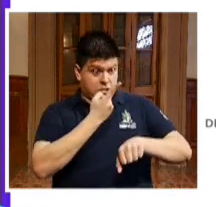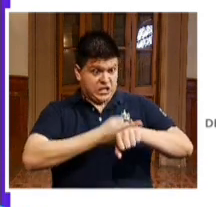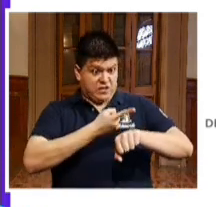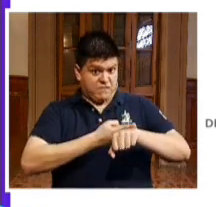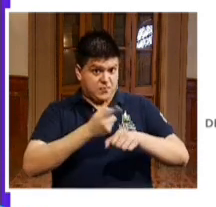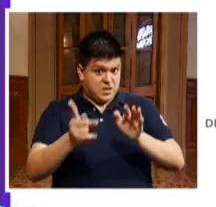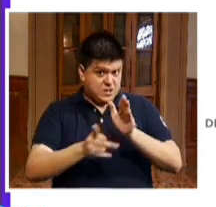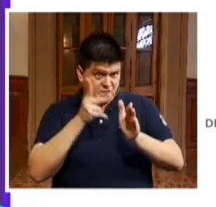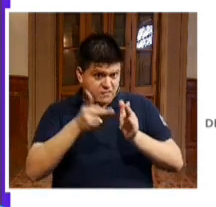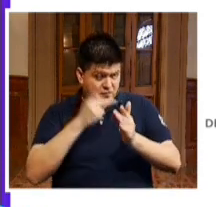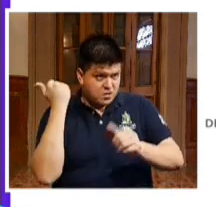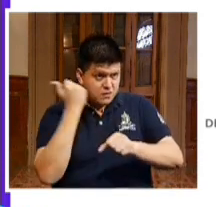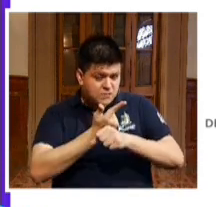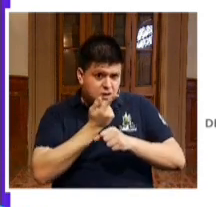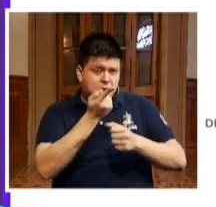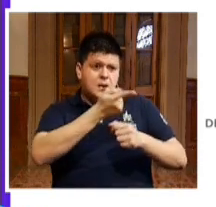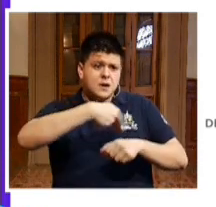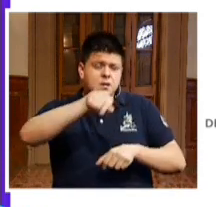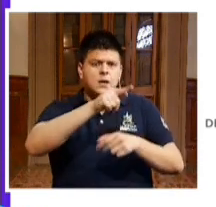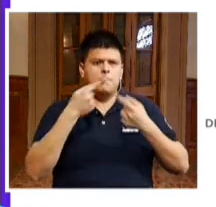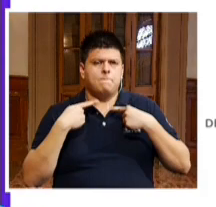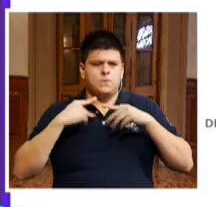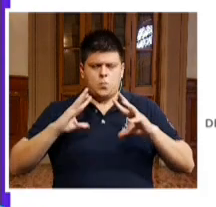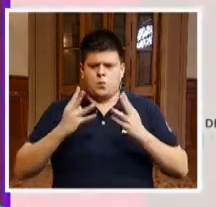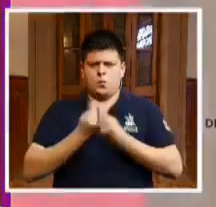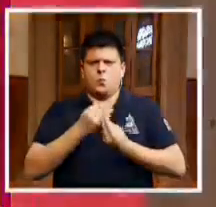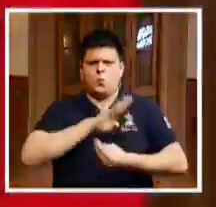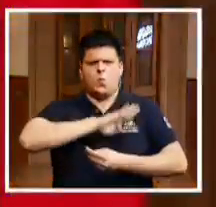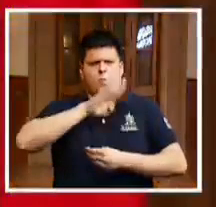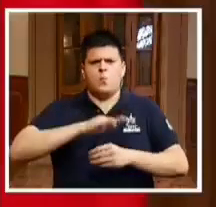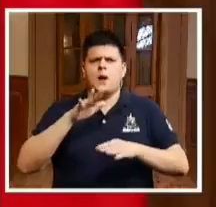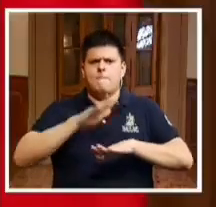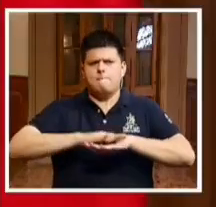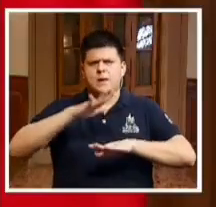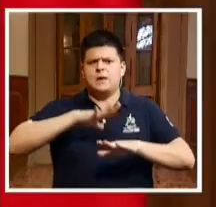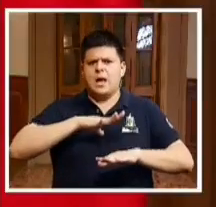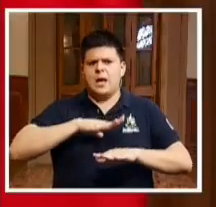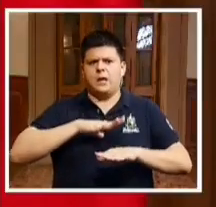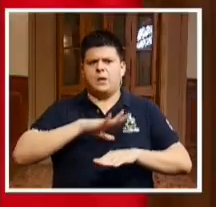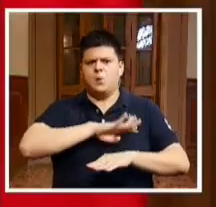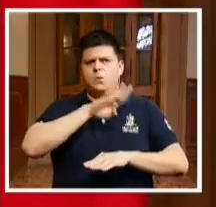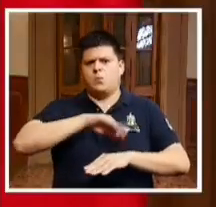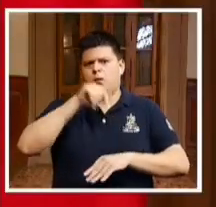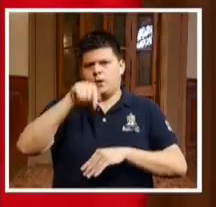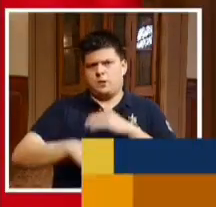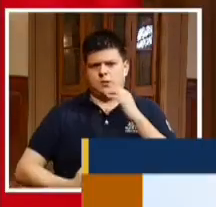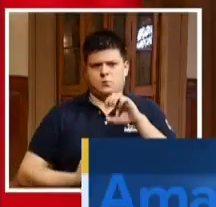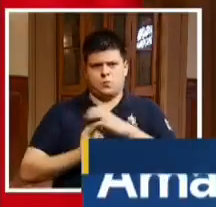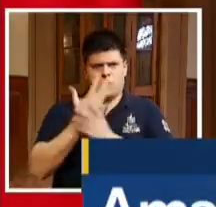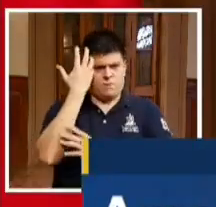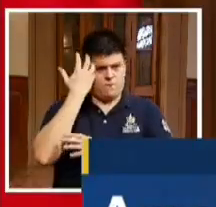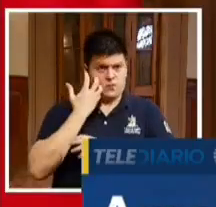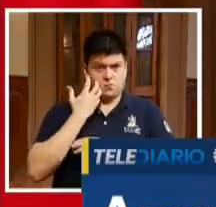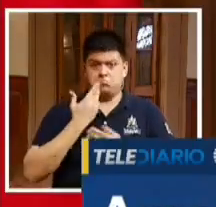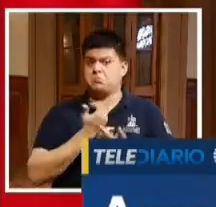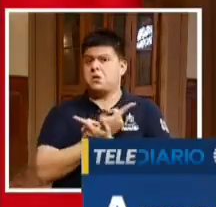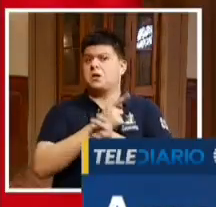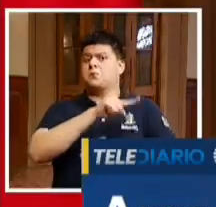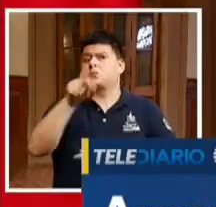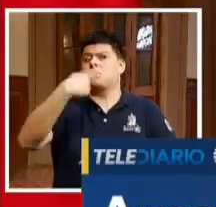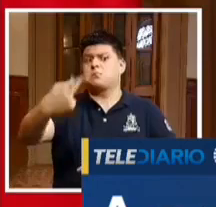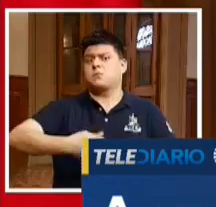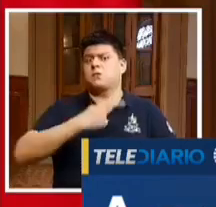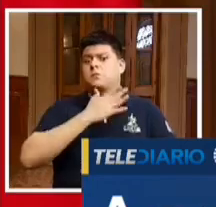más se han asociado a defunciones en nuestro estado. Estoy a sus órdenes